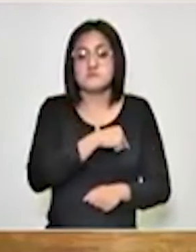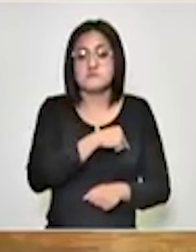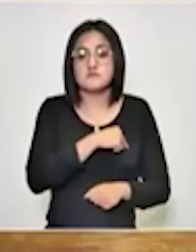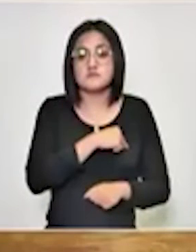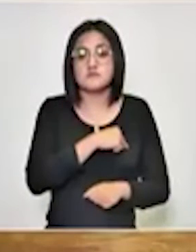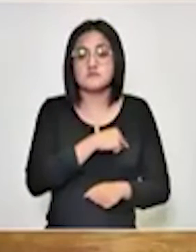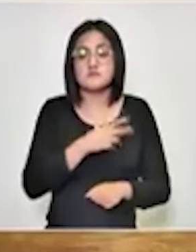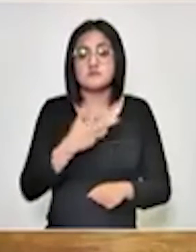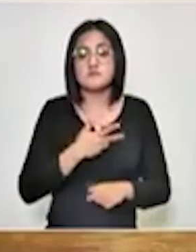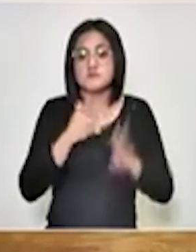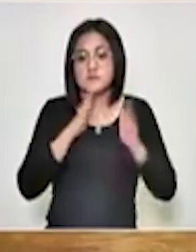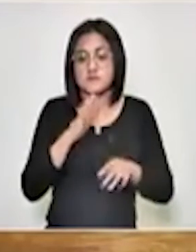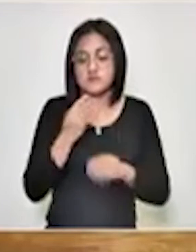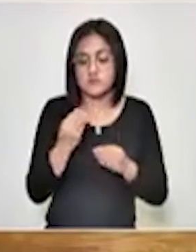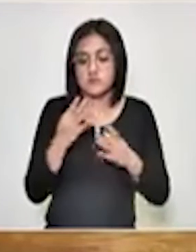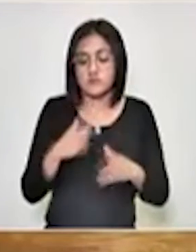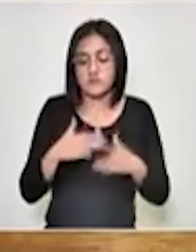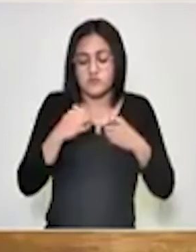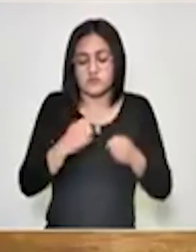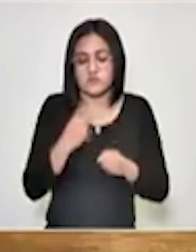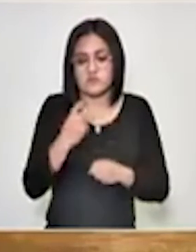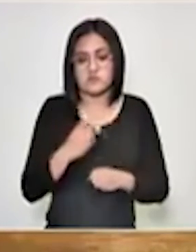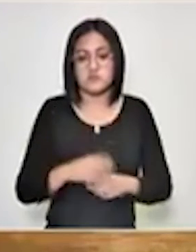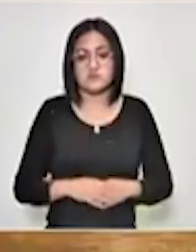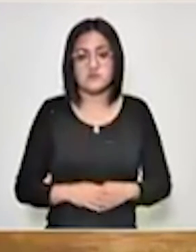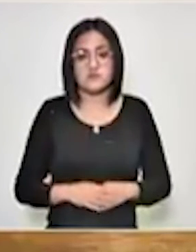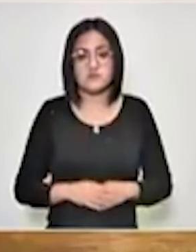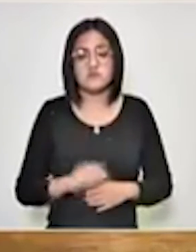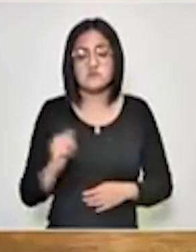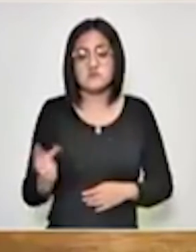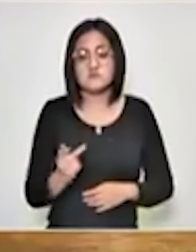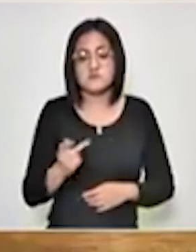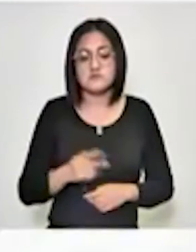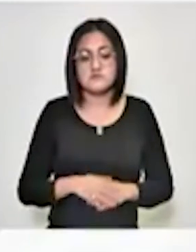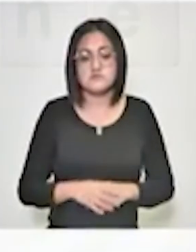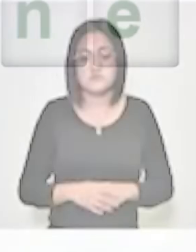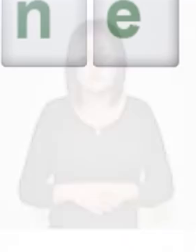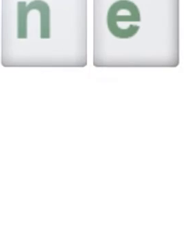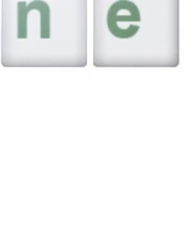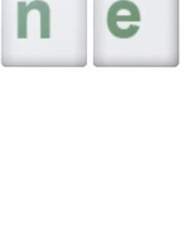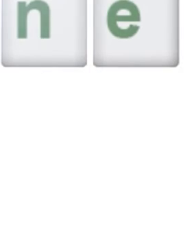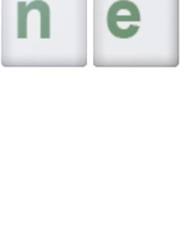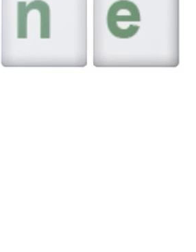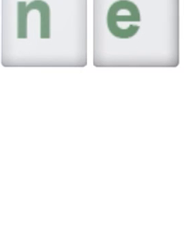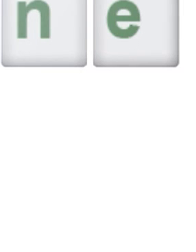actuando con mucha fuerza, mucha fuerza. ¿Qué otra pregunta de Liliana?